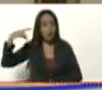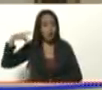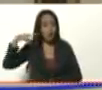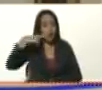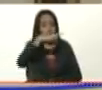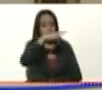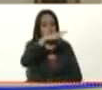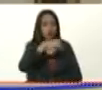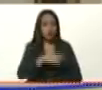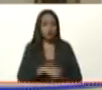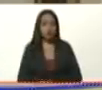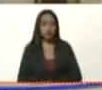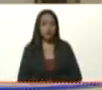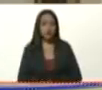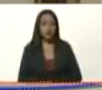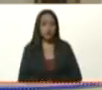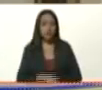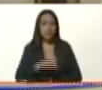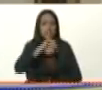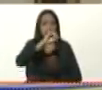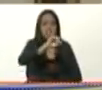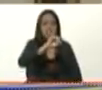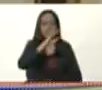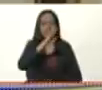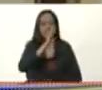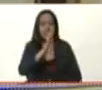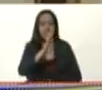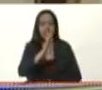todos los líderes y lideresas de consejos comunales,